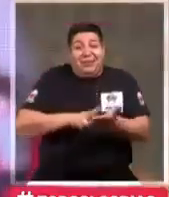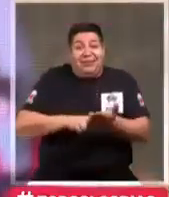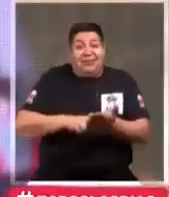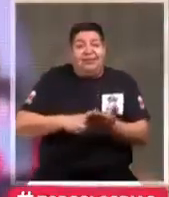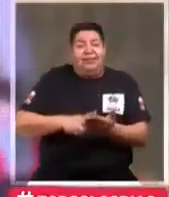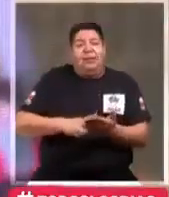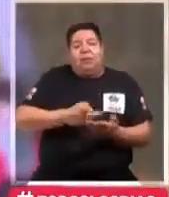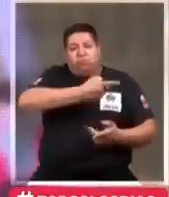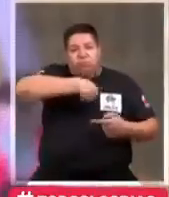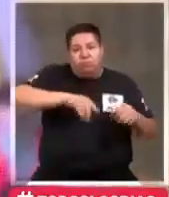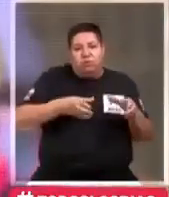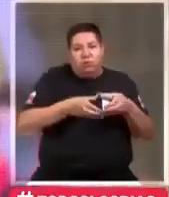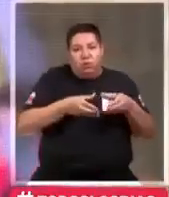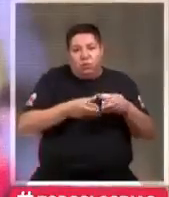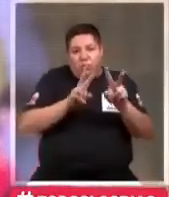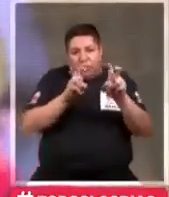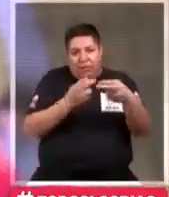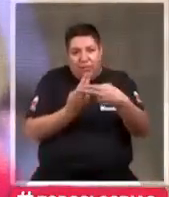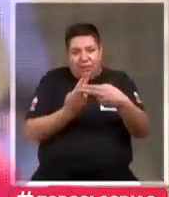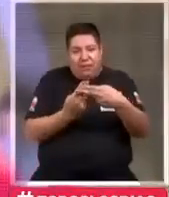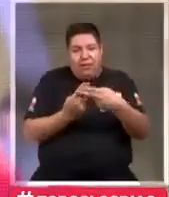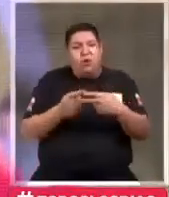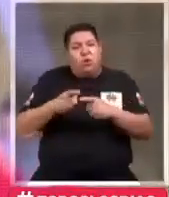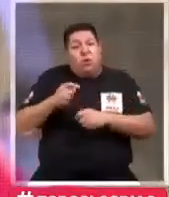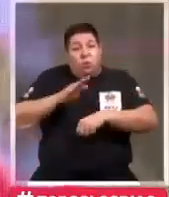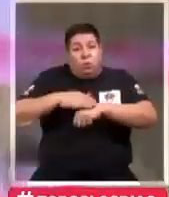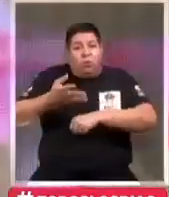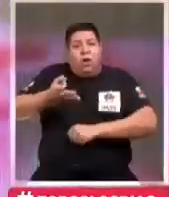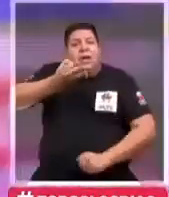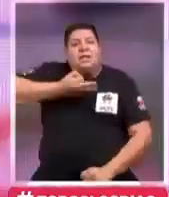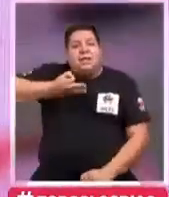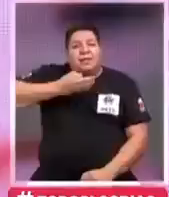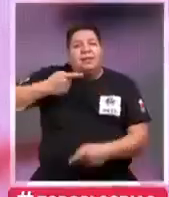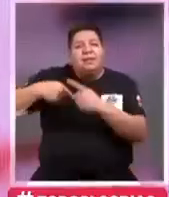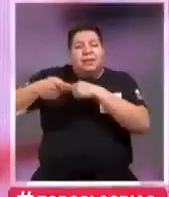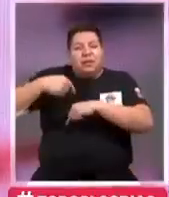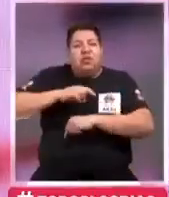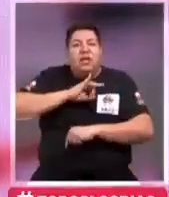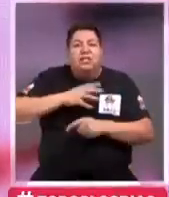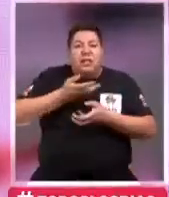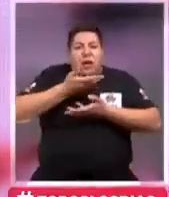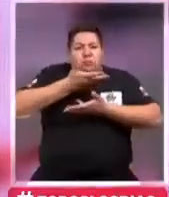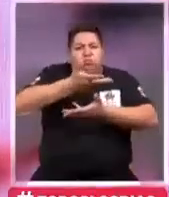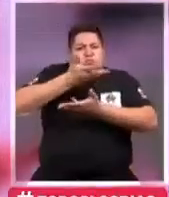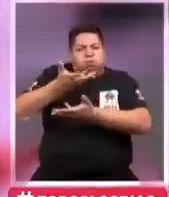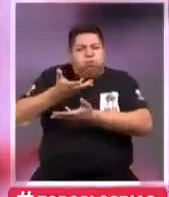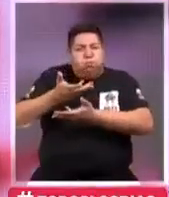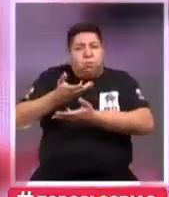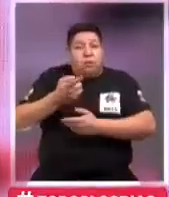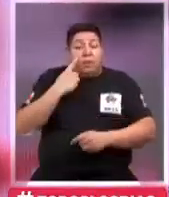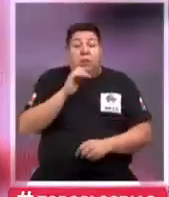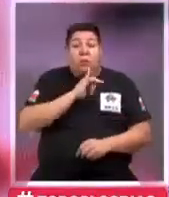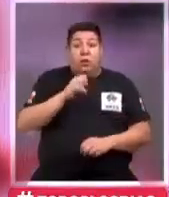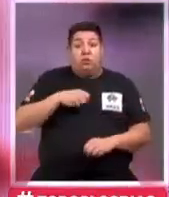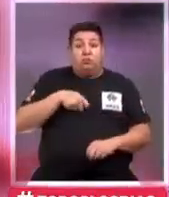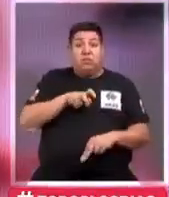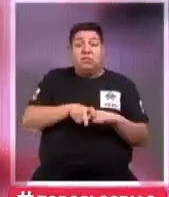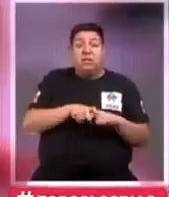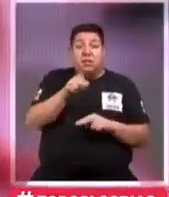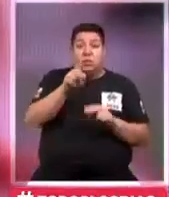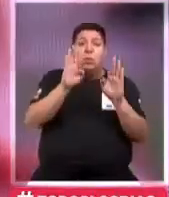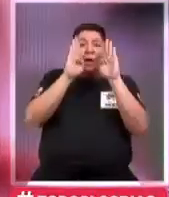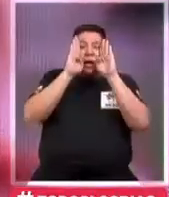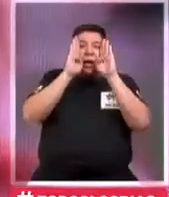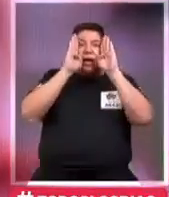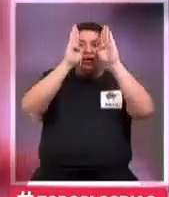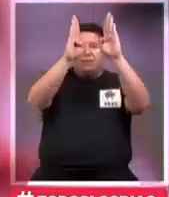Teletón que tú compartas tu historia con nosotros y con todo Chile. Pero quiero que cuando yo me siente, tú pongas atención al